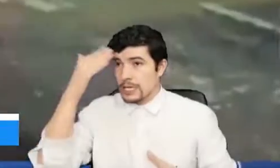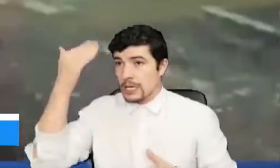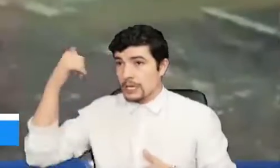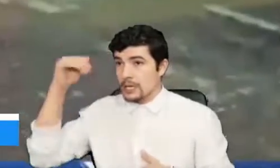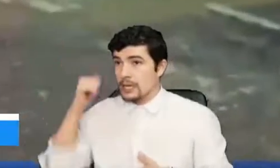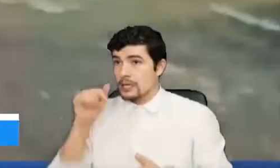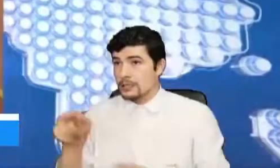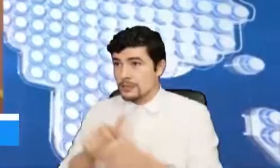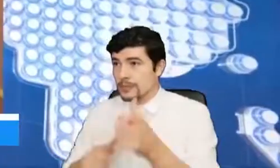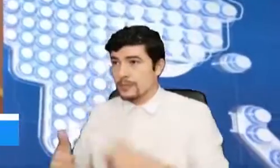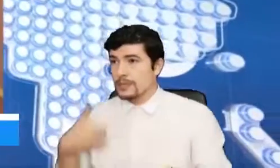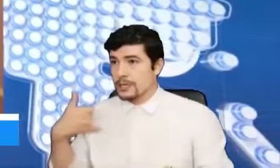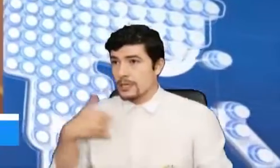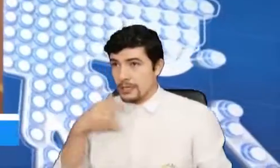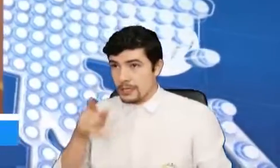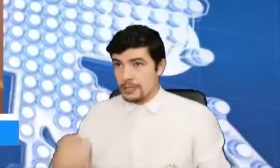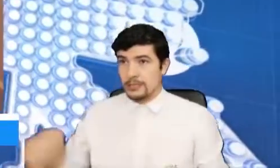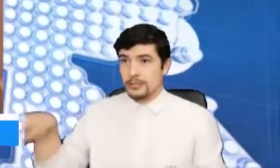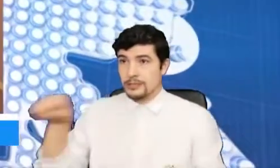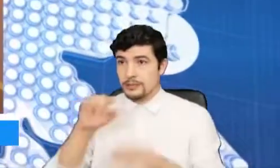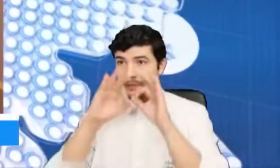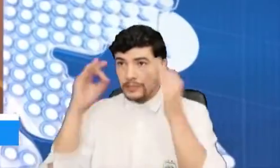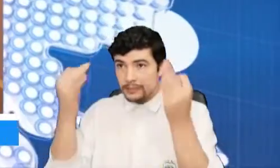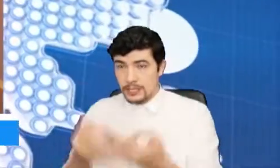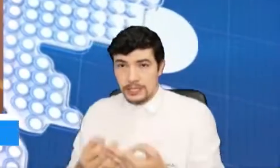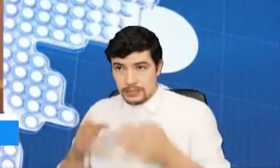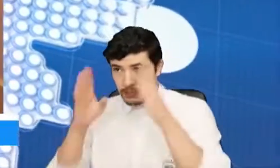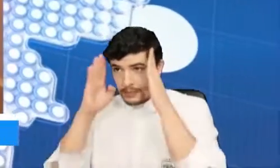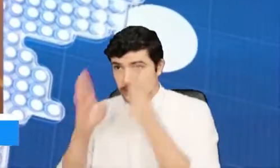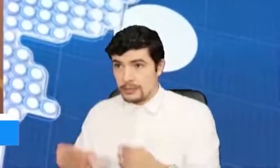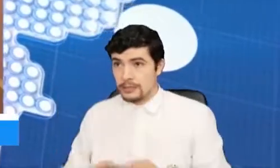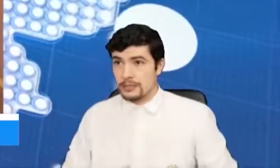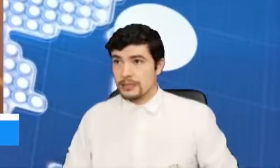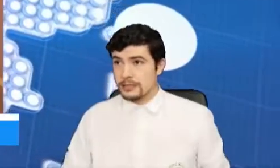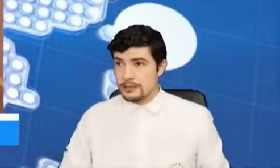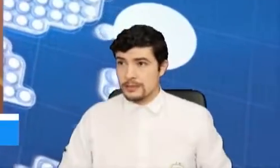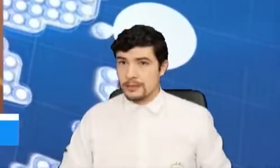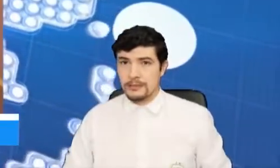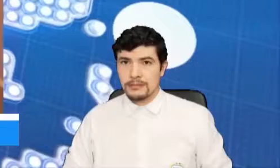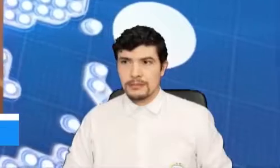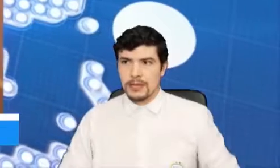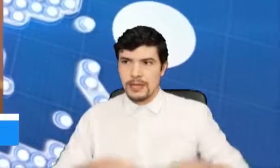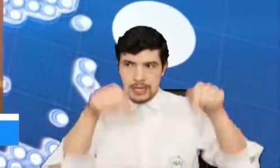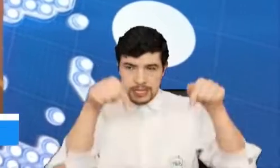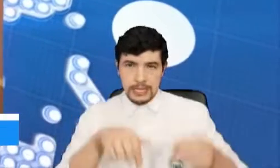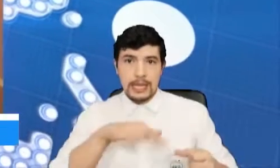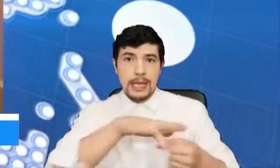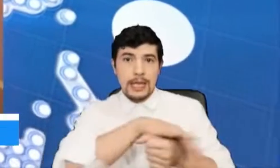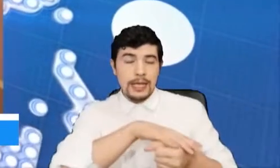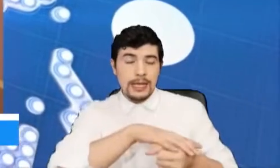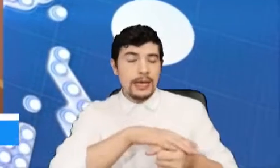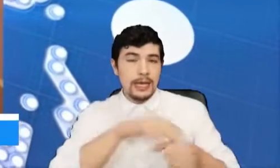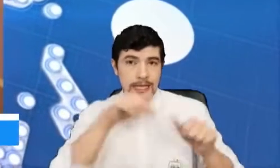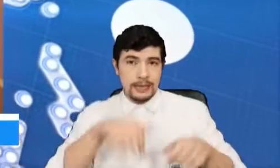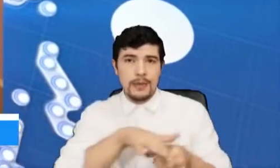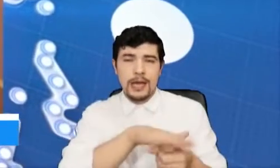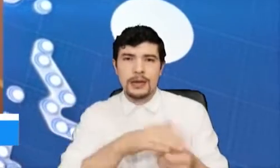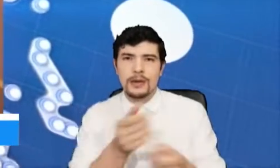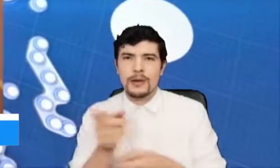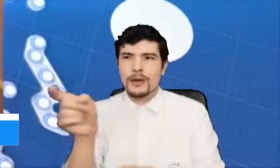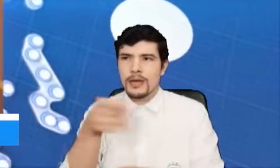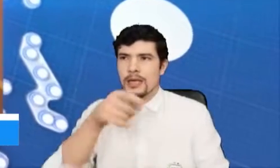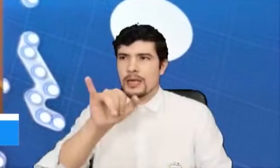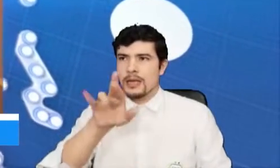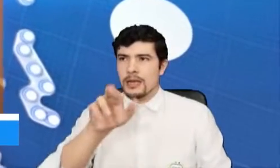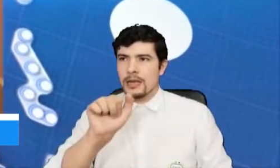en toda la familia. Estamos llevando esta recreación a las calles del barrio Girardot gratuitamente. Esto no tiene que ver